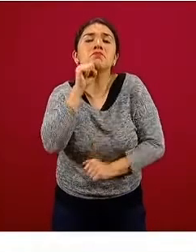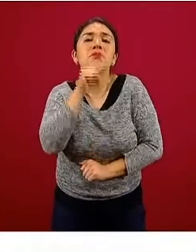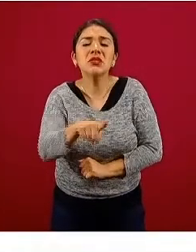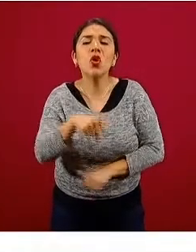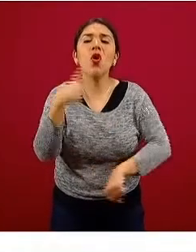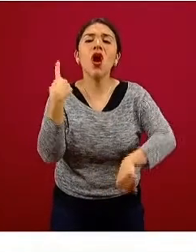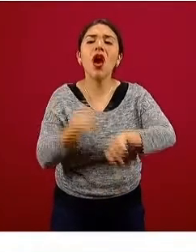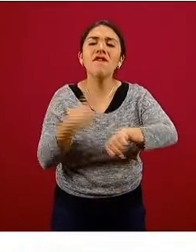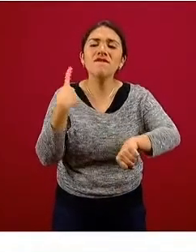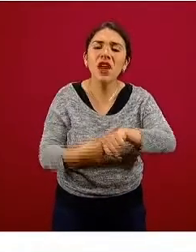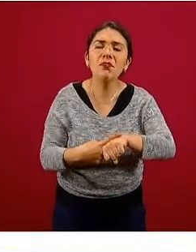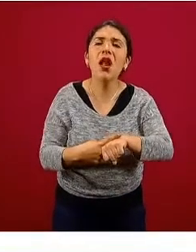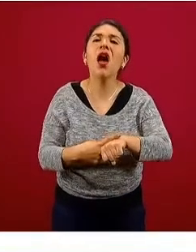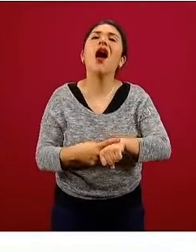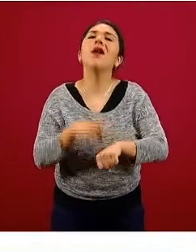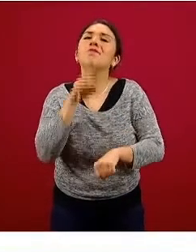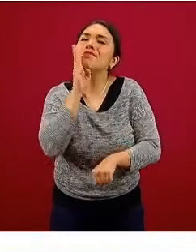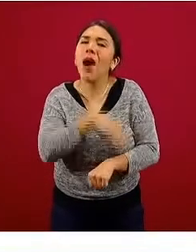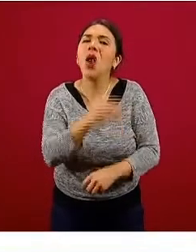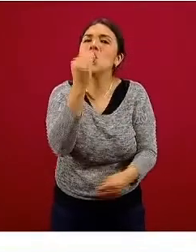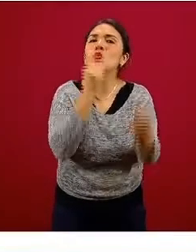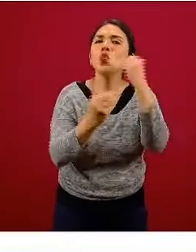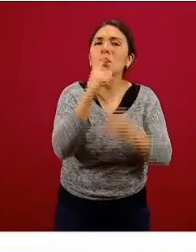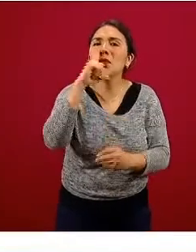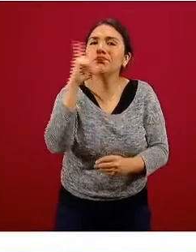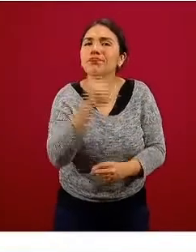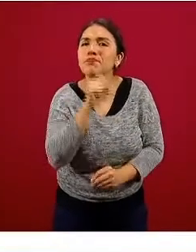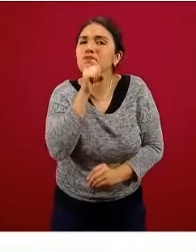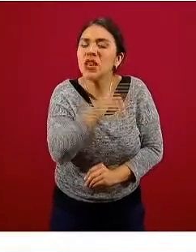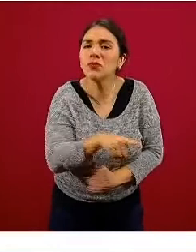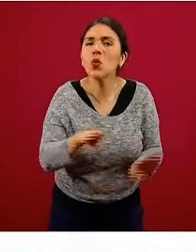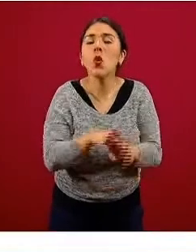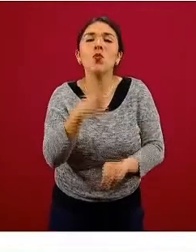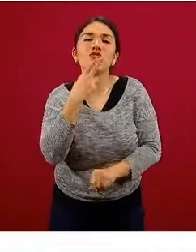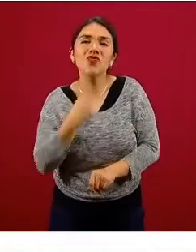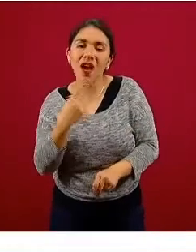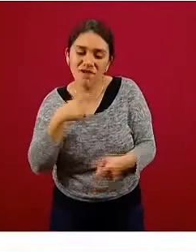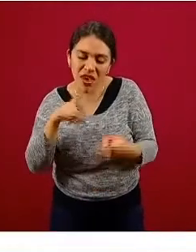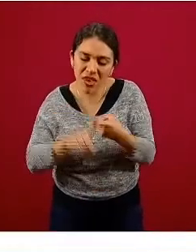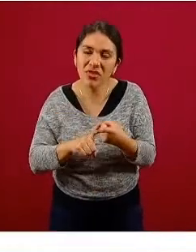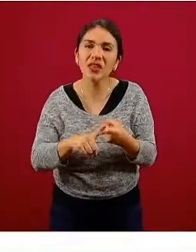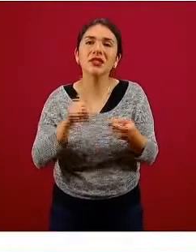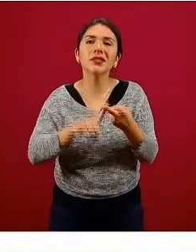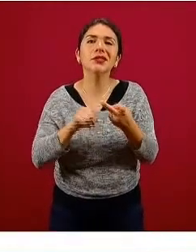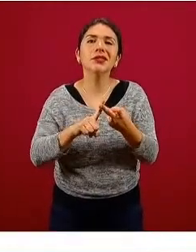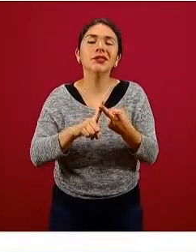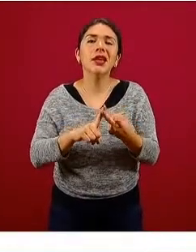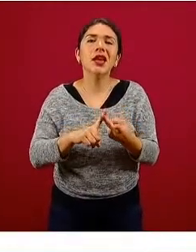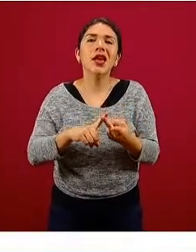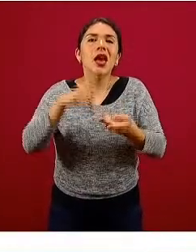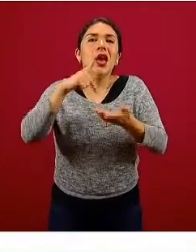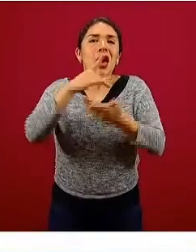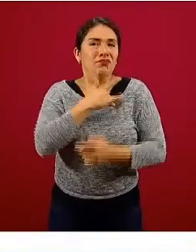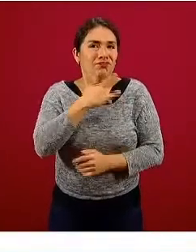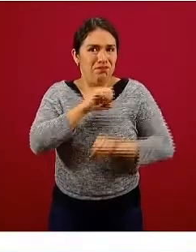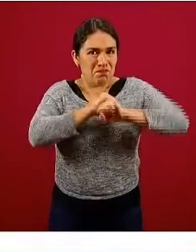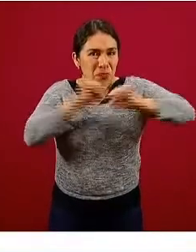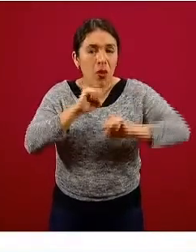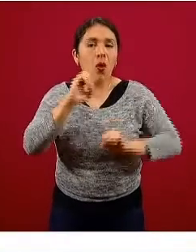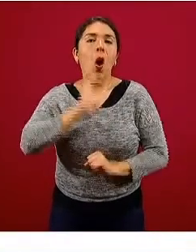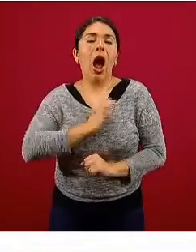por condiciones que tienen que ver con una mala alimentación, como la diabetes, la enfermedad cardiovascular y el